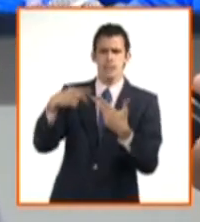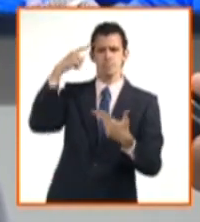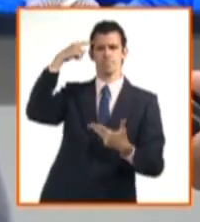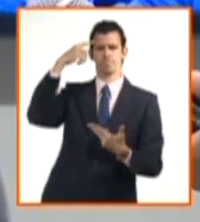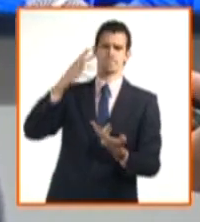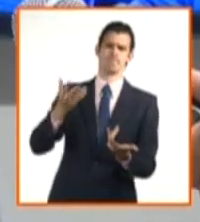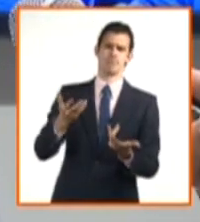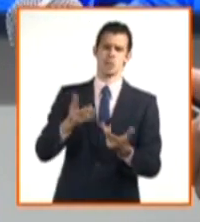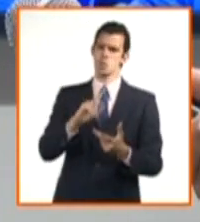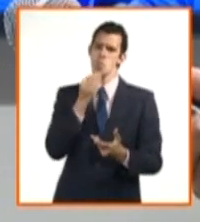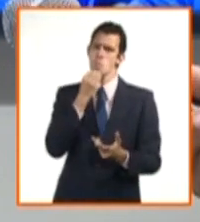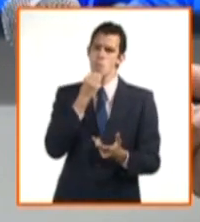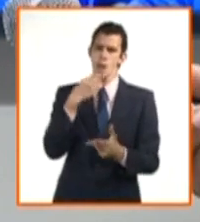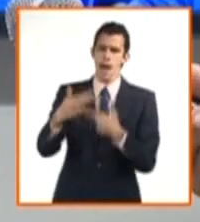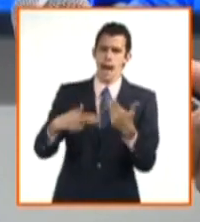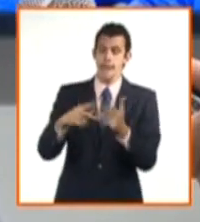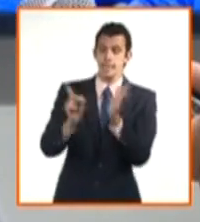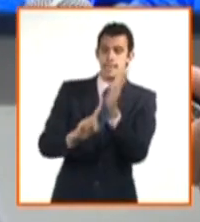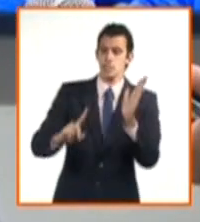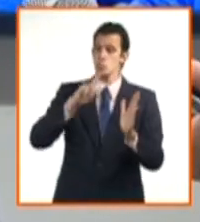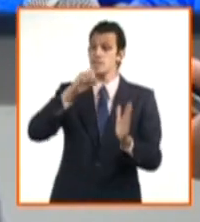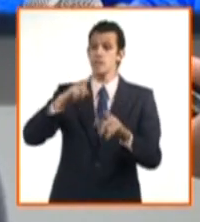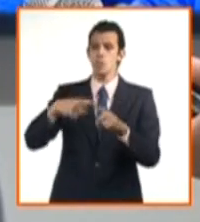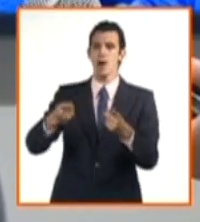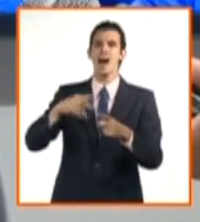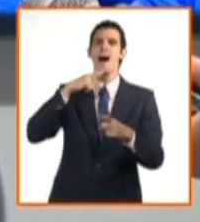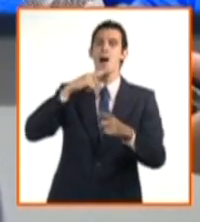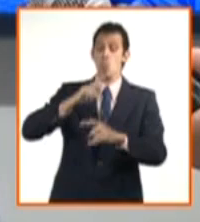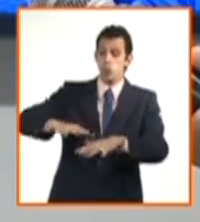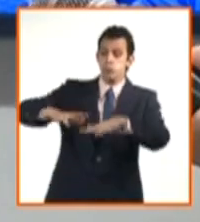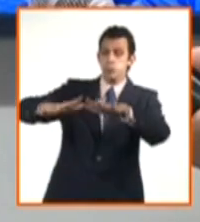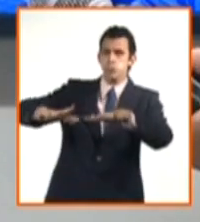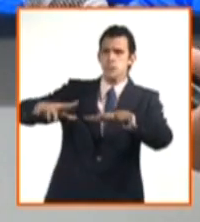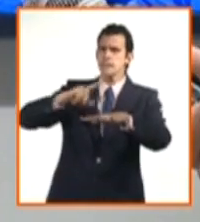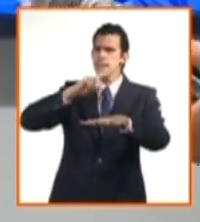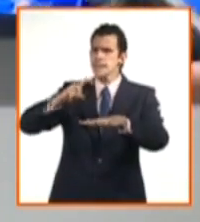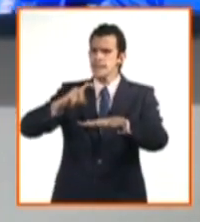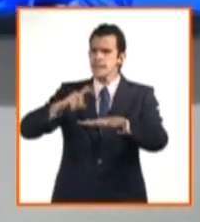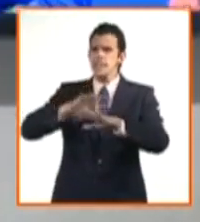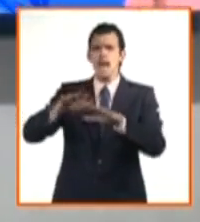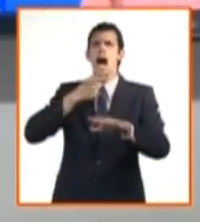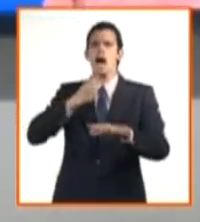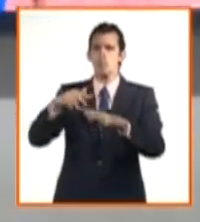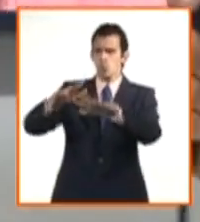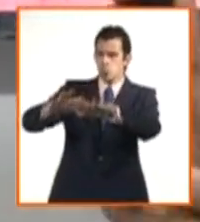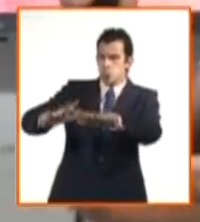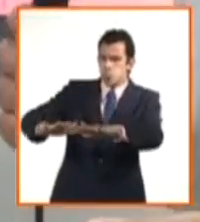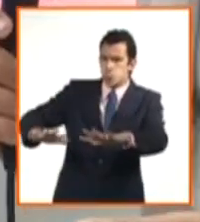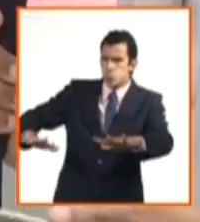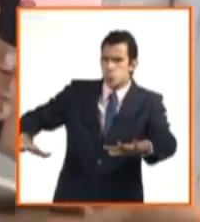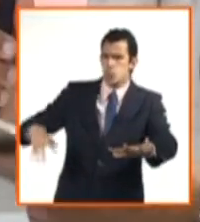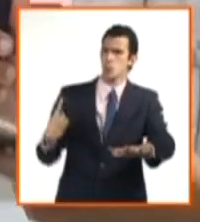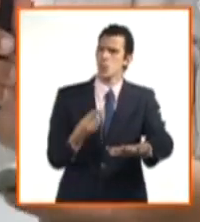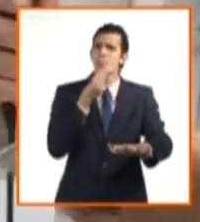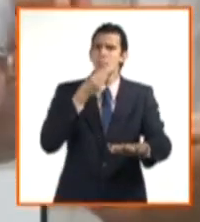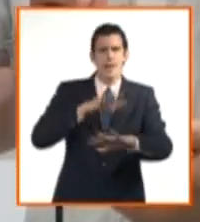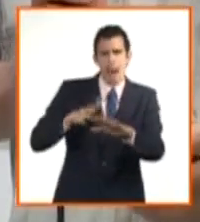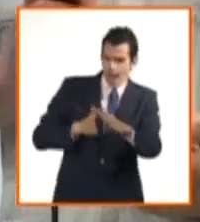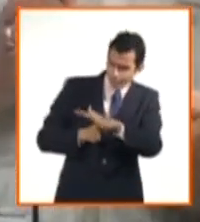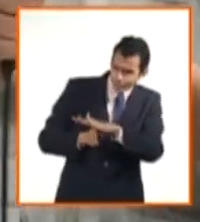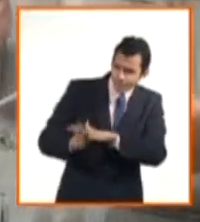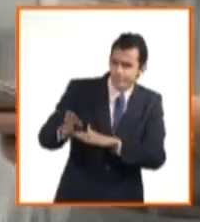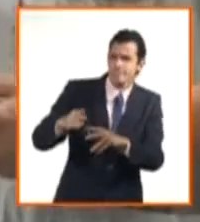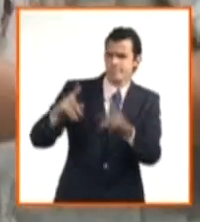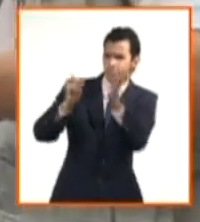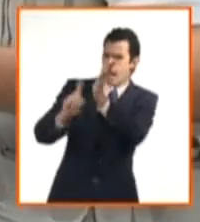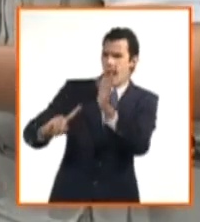voluntariamente por algunas inundaciones que se han ido respondiendo en la medida que han seguido las aguas de hacerse cuenta con los recursos con las fuerzas para